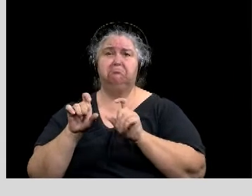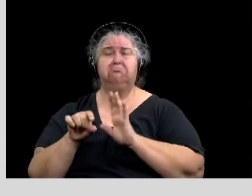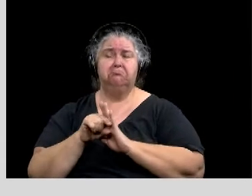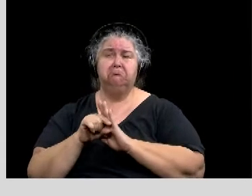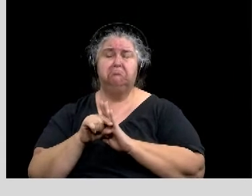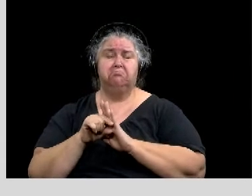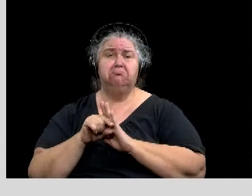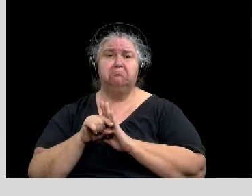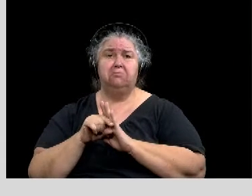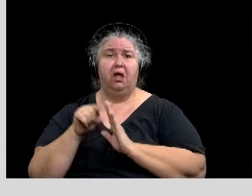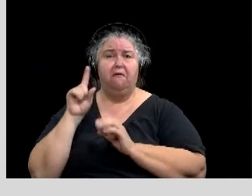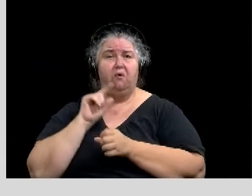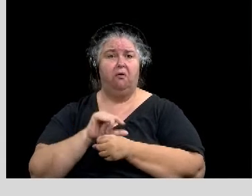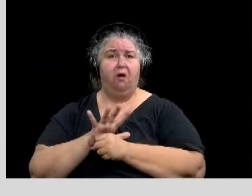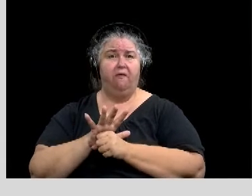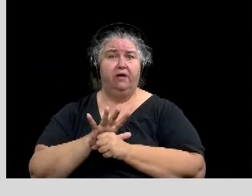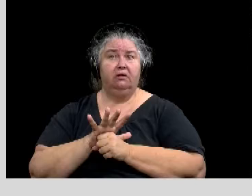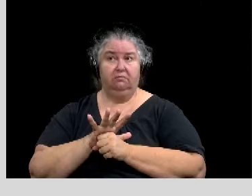1